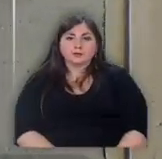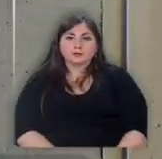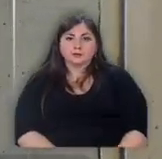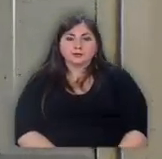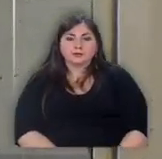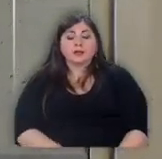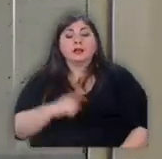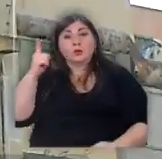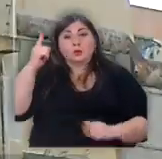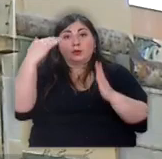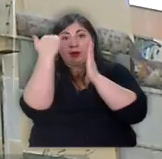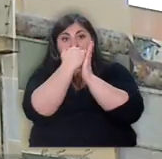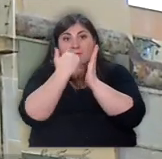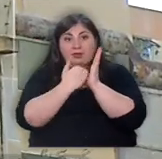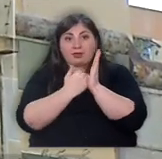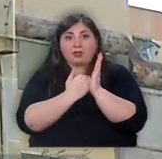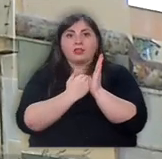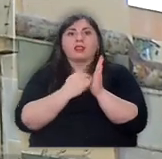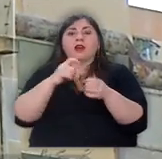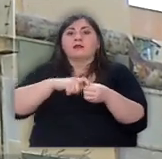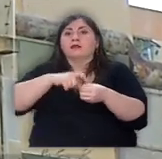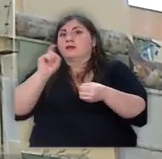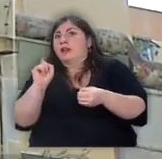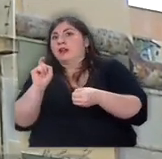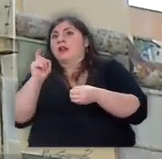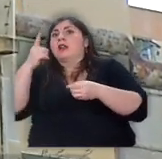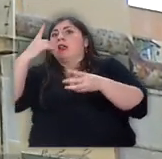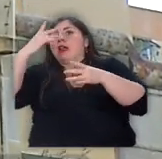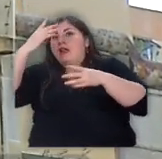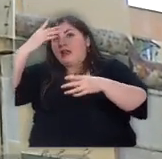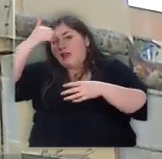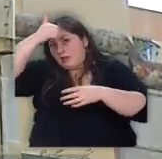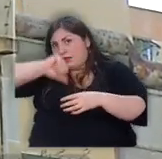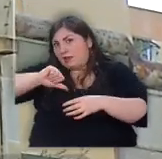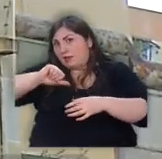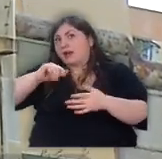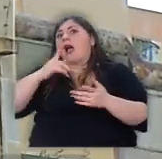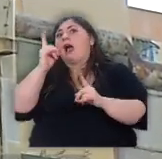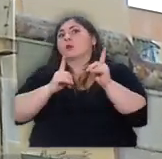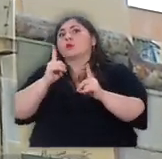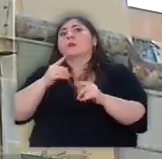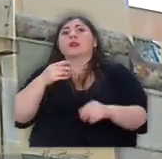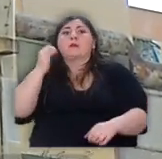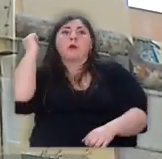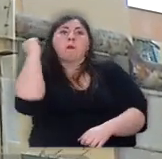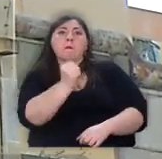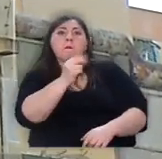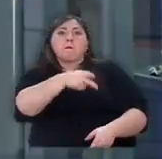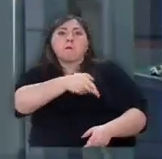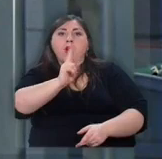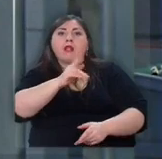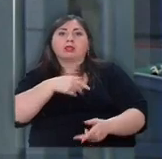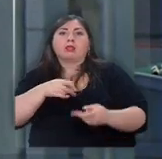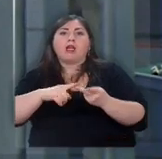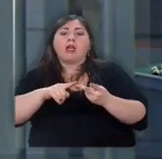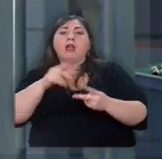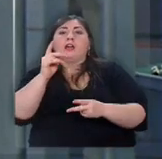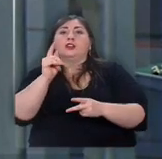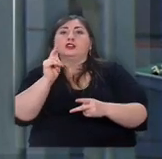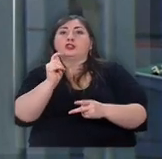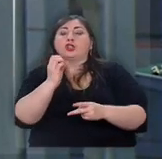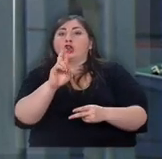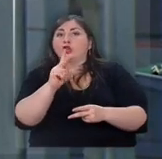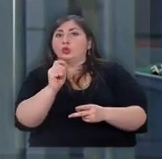Una medida entonces que excluye a los internos que hayan sido condenados por penas como homicidios, parricidios, tortura, secuestro